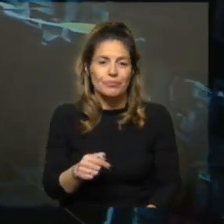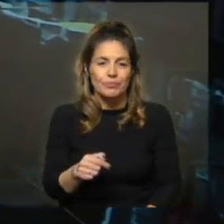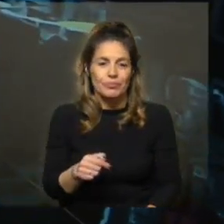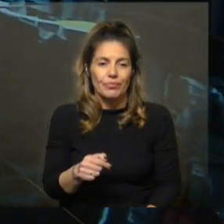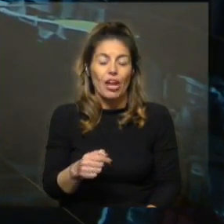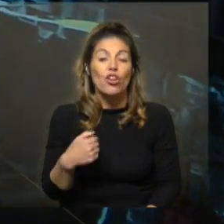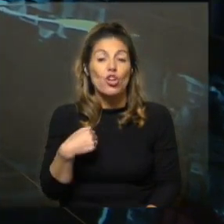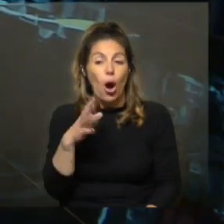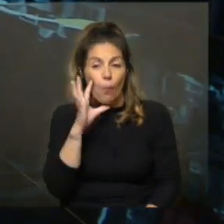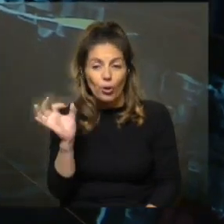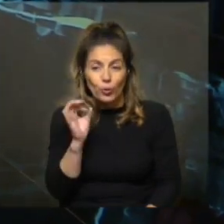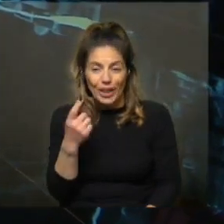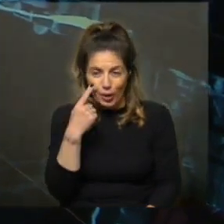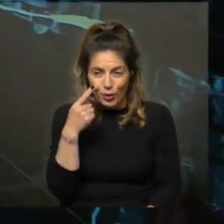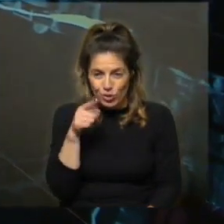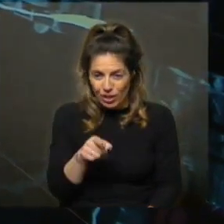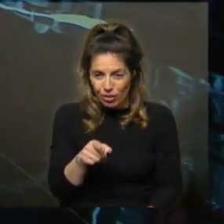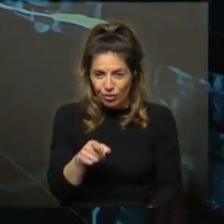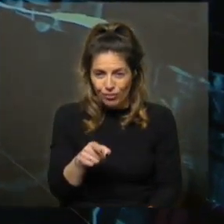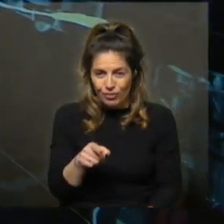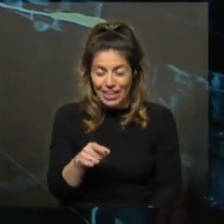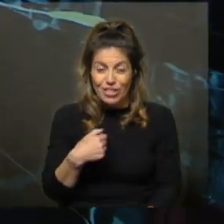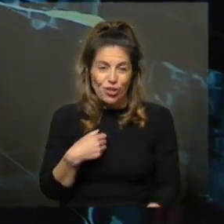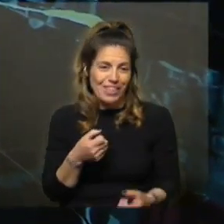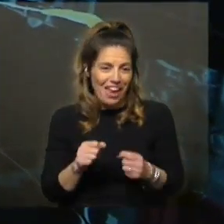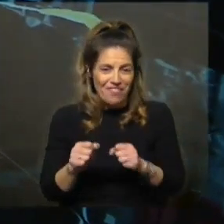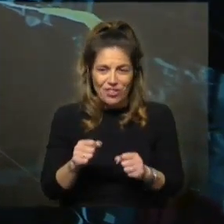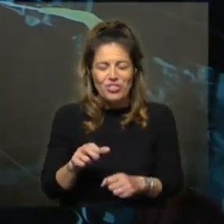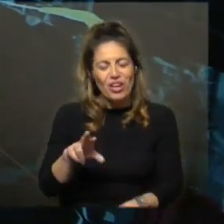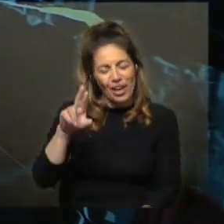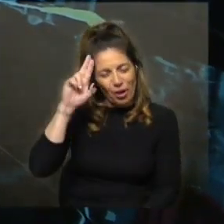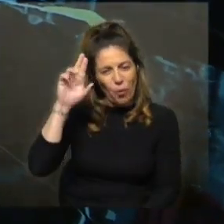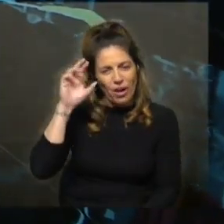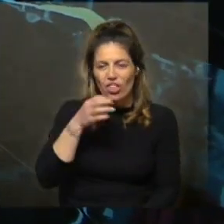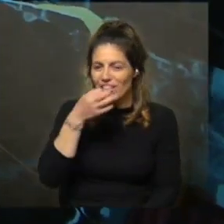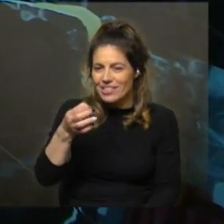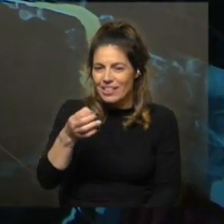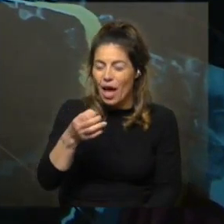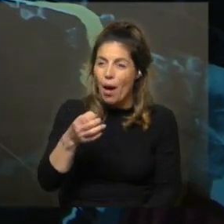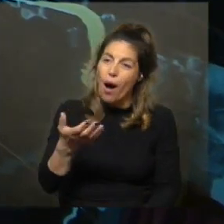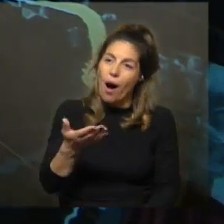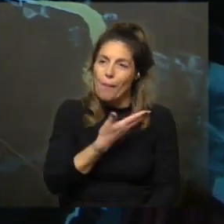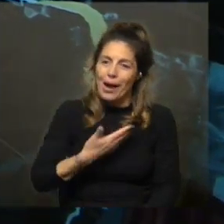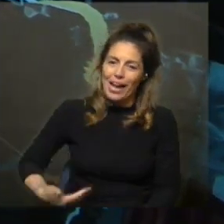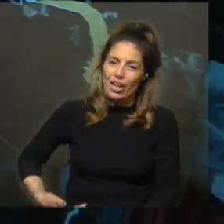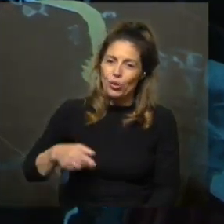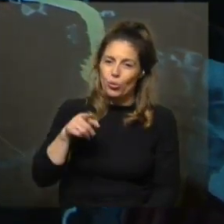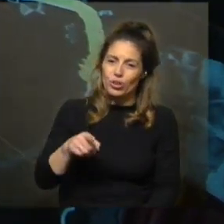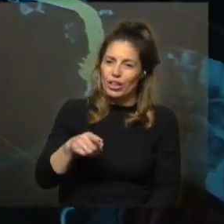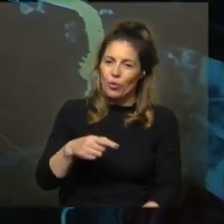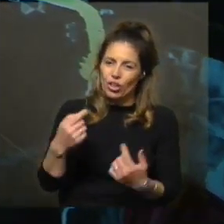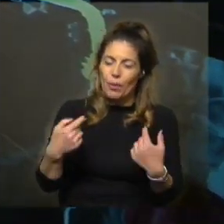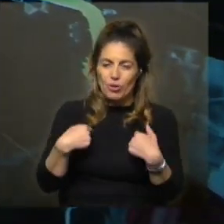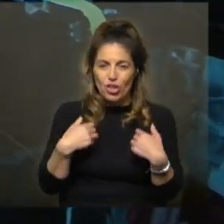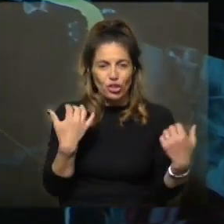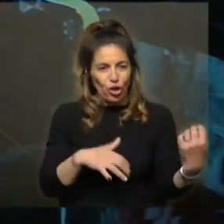tuve la oportunidad de conocerlo y estaba muy nervioso yo y recuerdo decirle va maestro Usted es una de las razones por las cuales yo